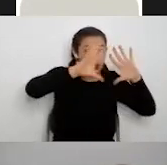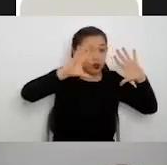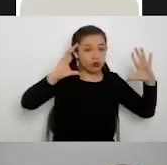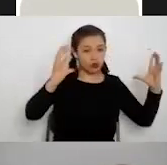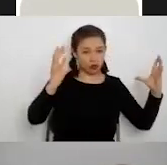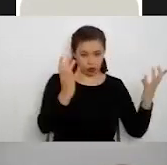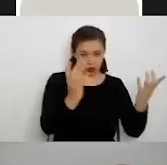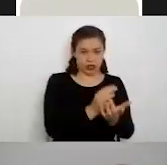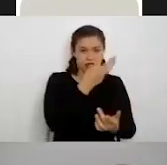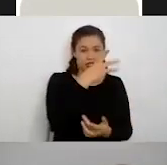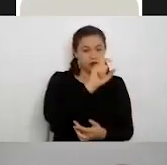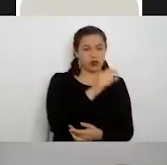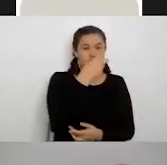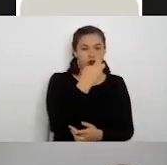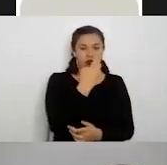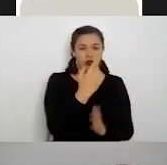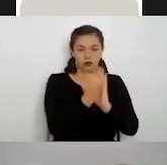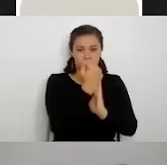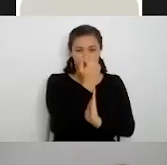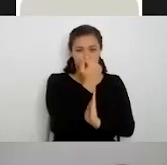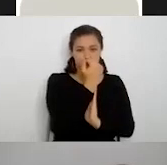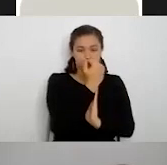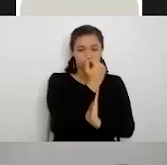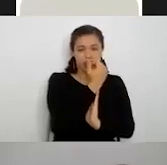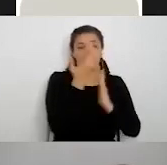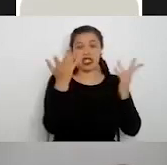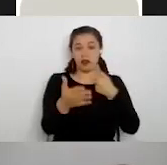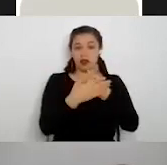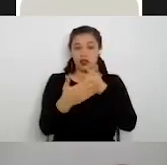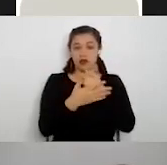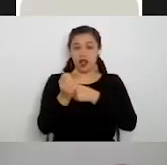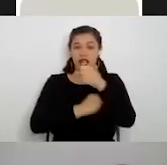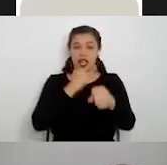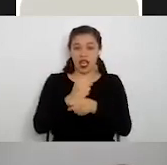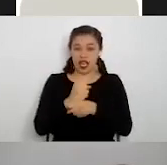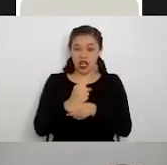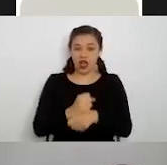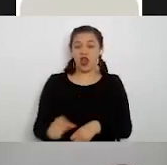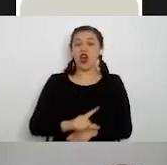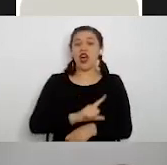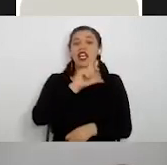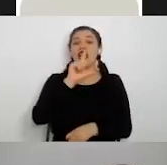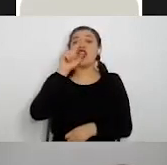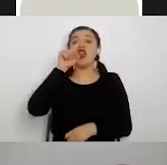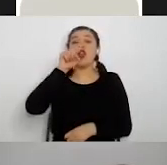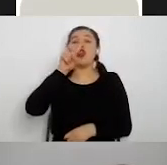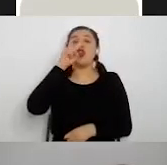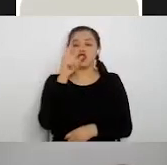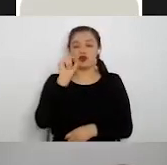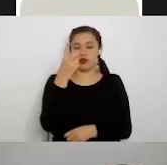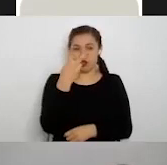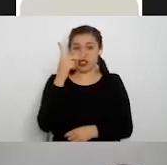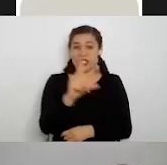crecer 3.1 y el otro año se estima va a crecer 2.2 y luego 2.7. Si se